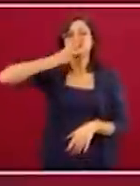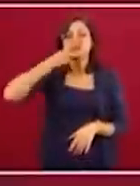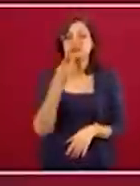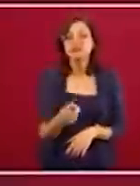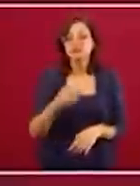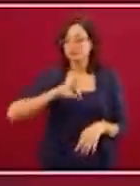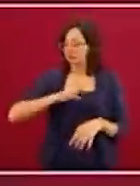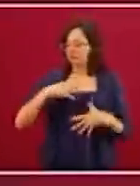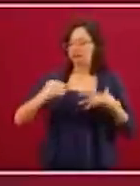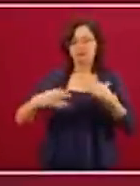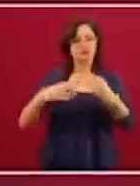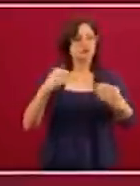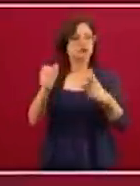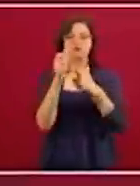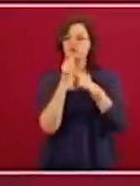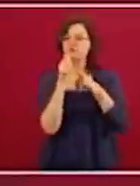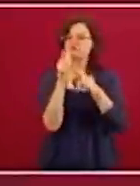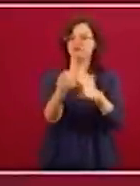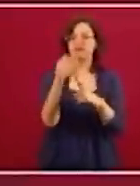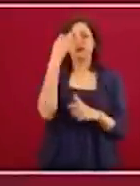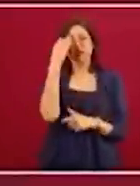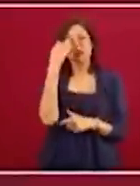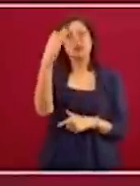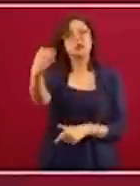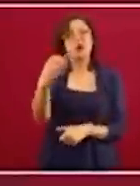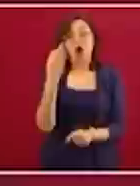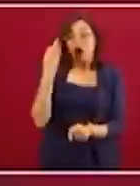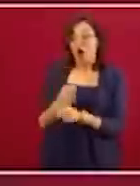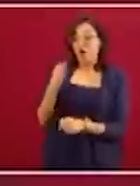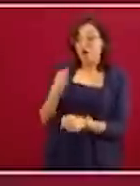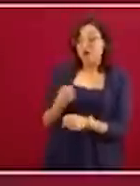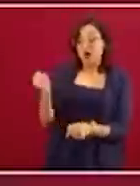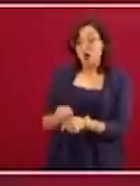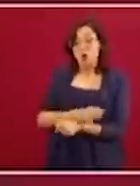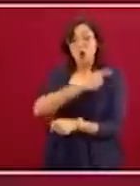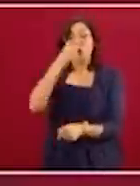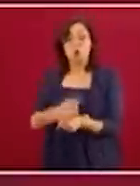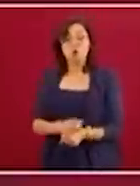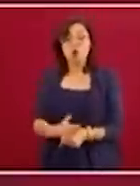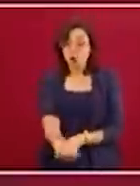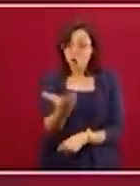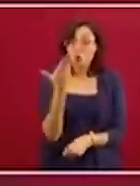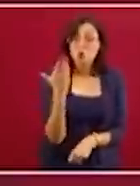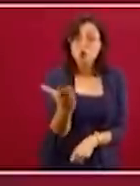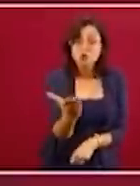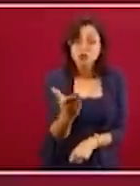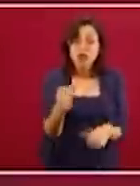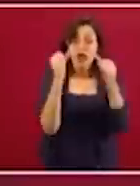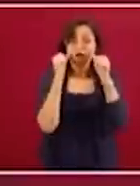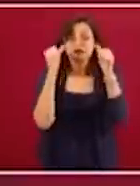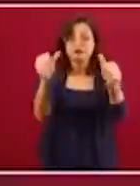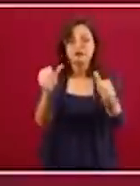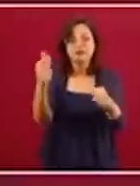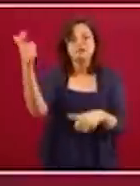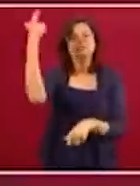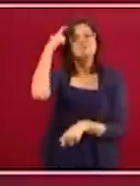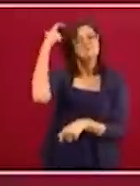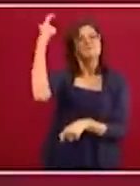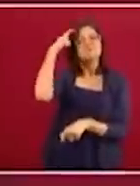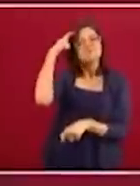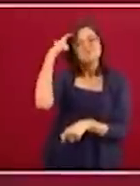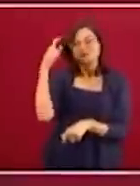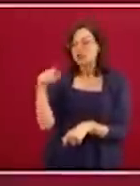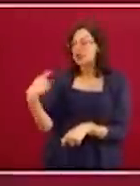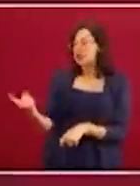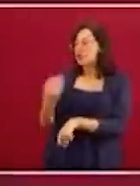epidemia larga entonces hoy existe la oportunidad si usted que nos escucha piense en un